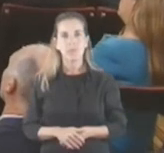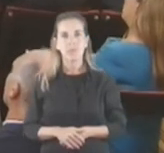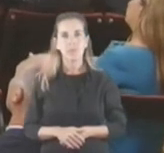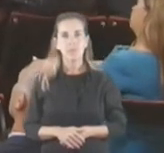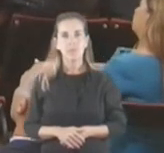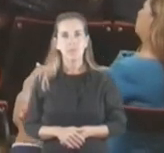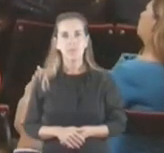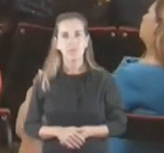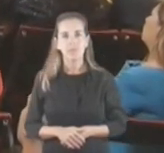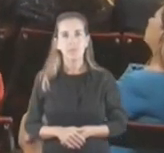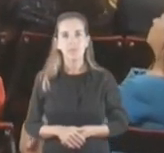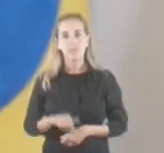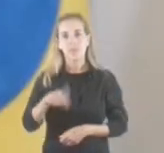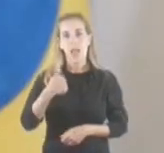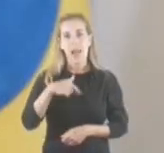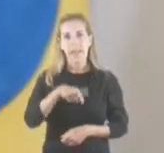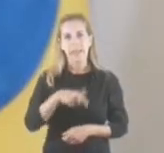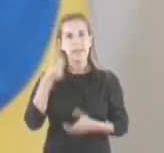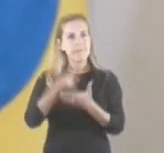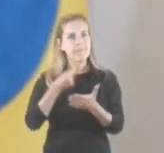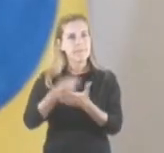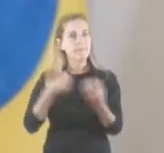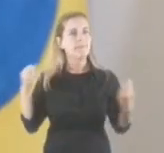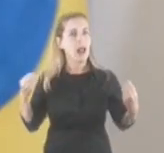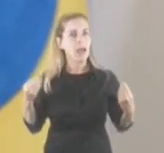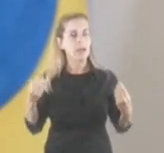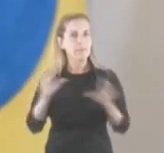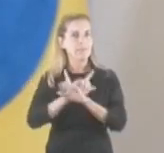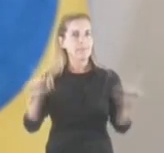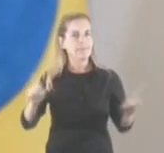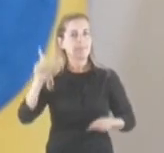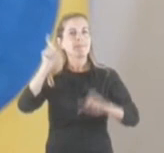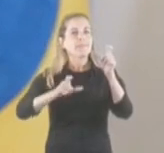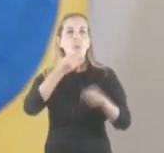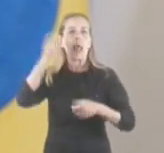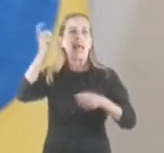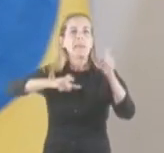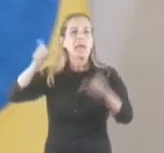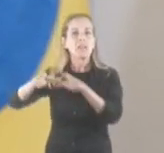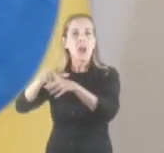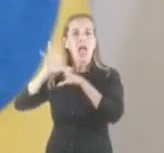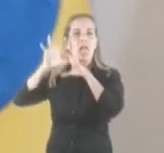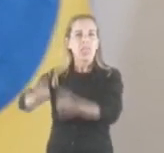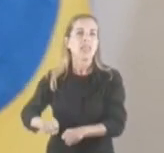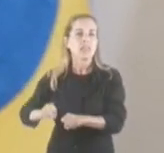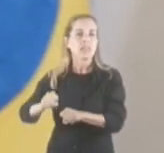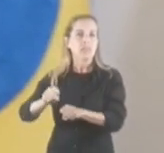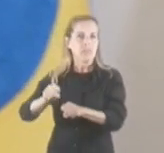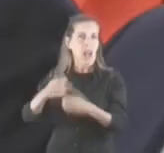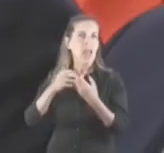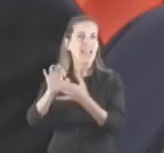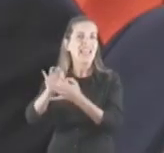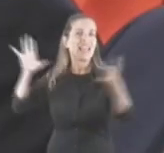instituições brasileiras. No vamos a dejar que ningún fascista se lleve de arriba el ataque a la soberanía popular. Nós não